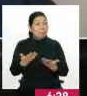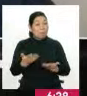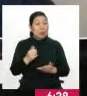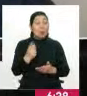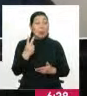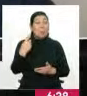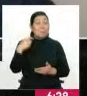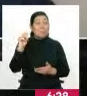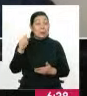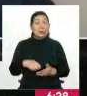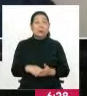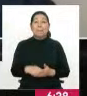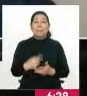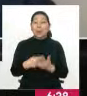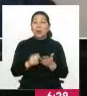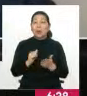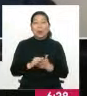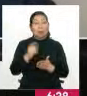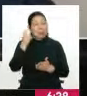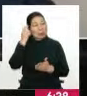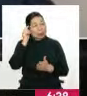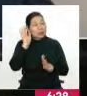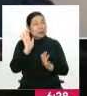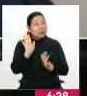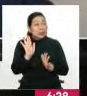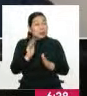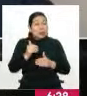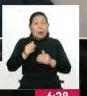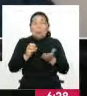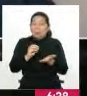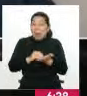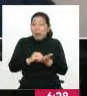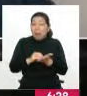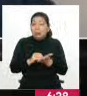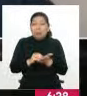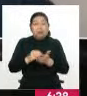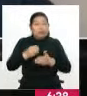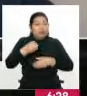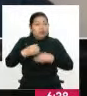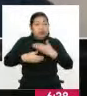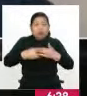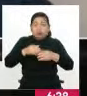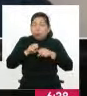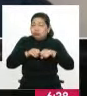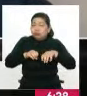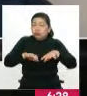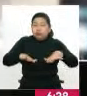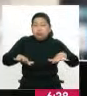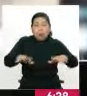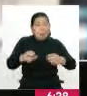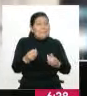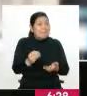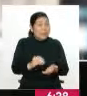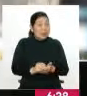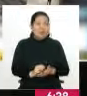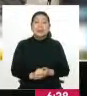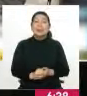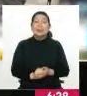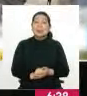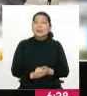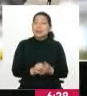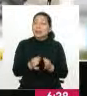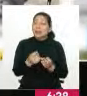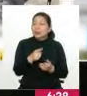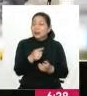el 2%. Es por eso que pensamos que existe una propagación muy rápida con respecto a las otras variantes. Varios puntos para interpretar, doctor, en lo